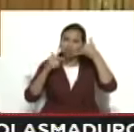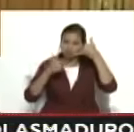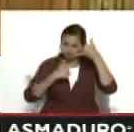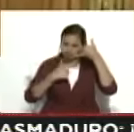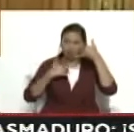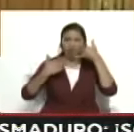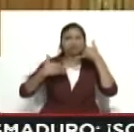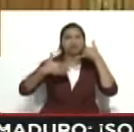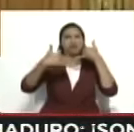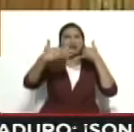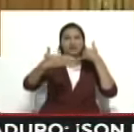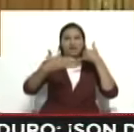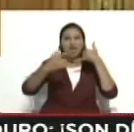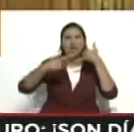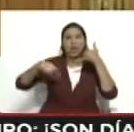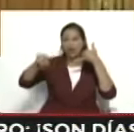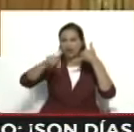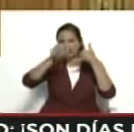imposible a los dueños de los medios.